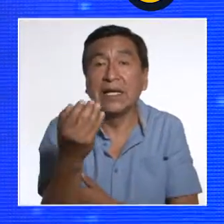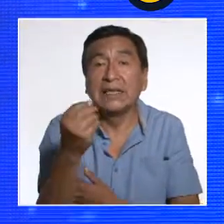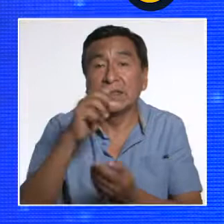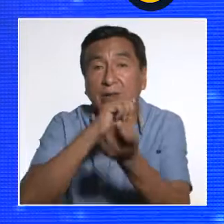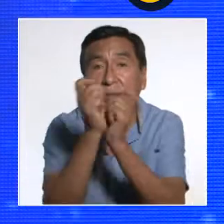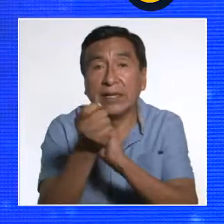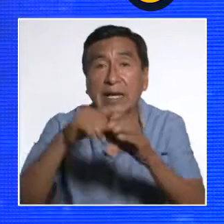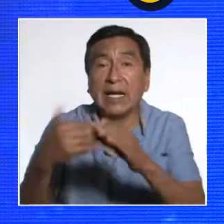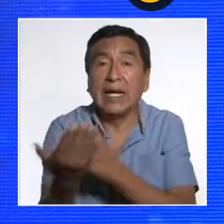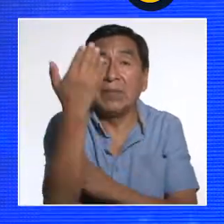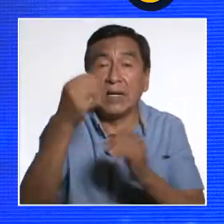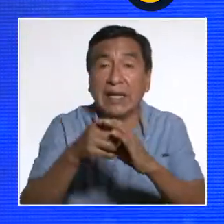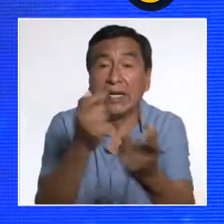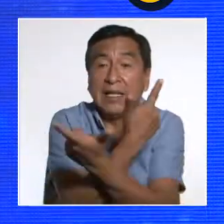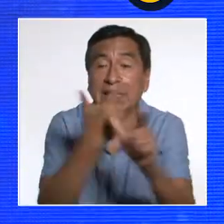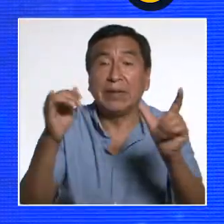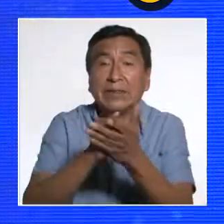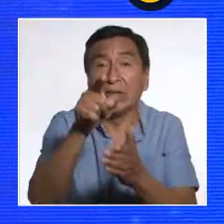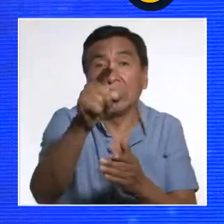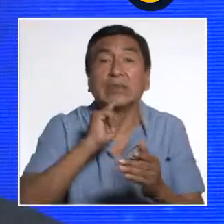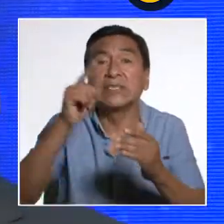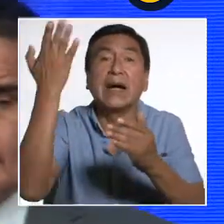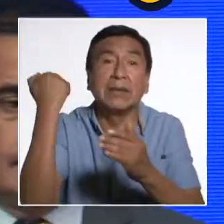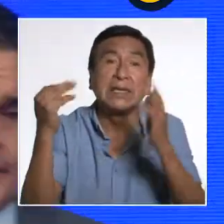mañana de liberación que tú has estado esperando.